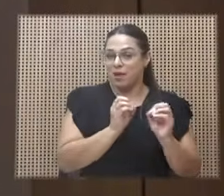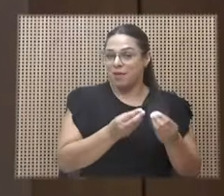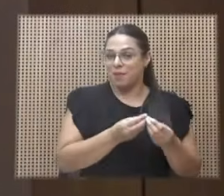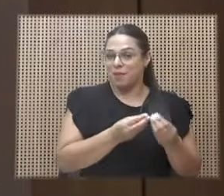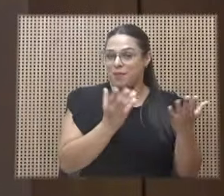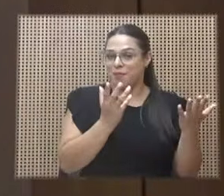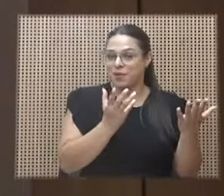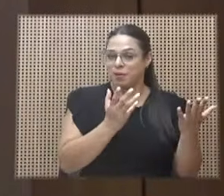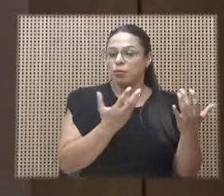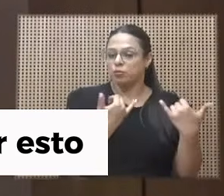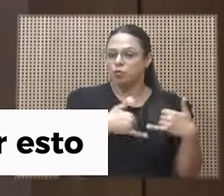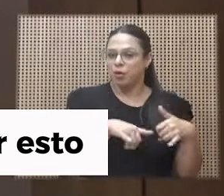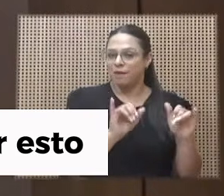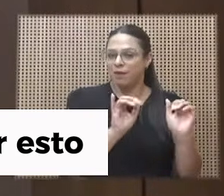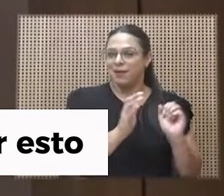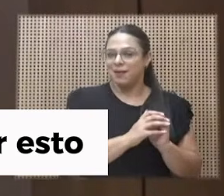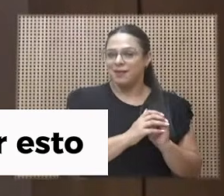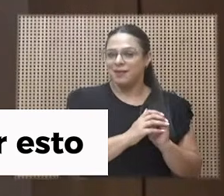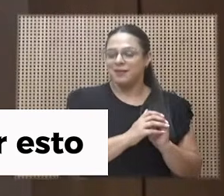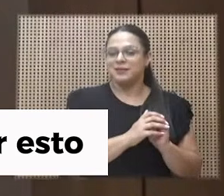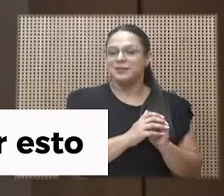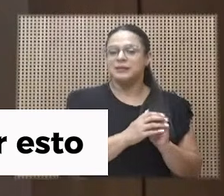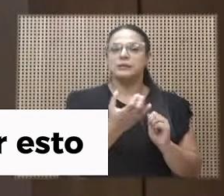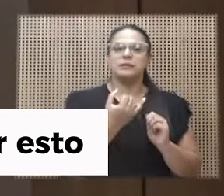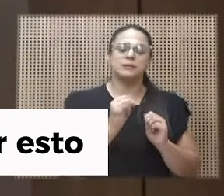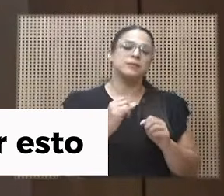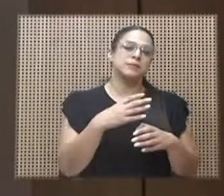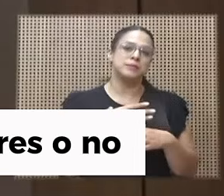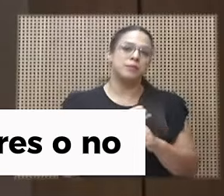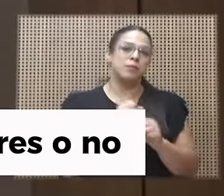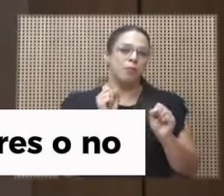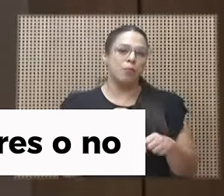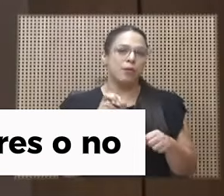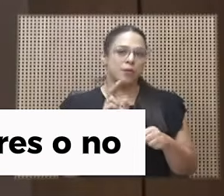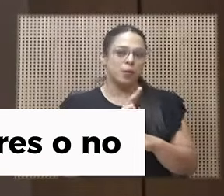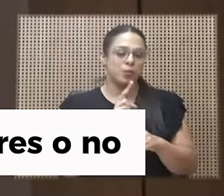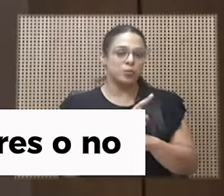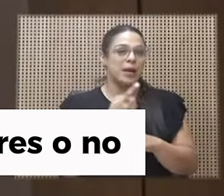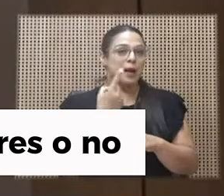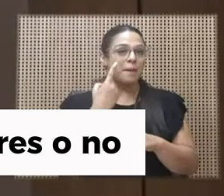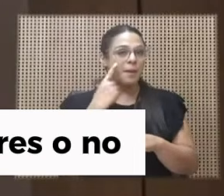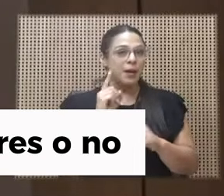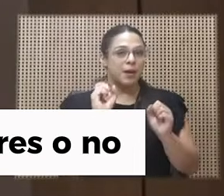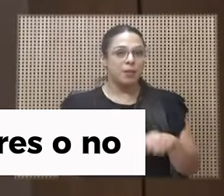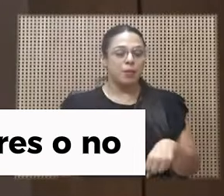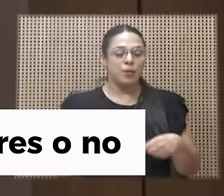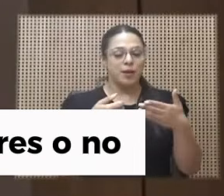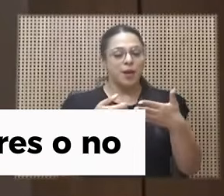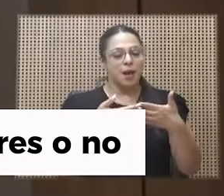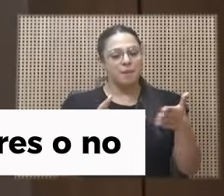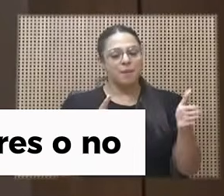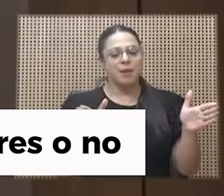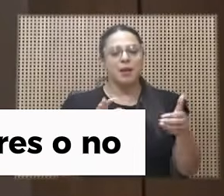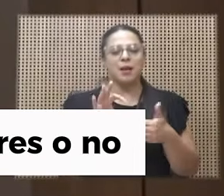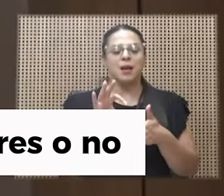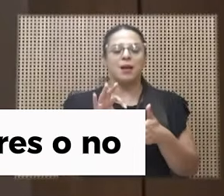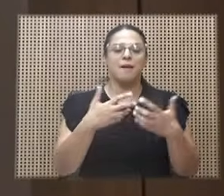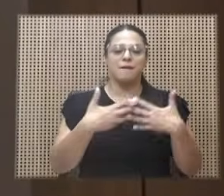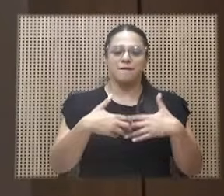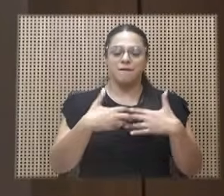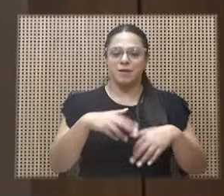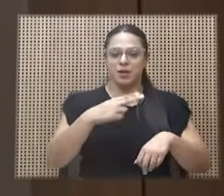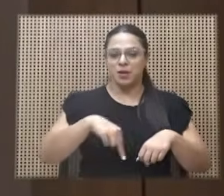sea, habría que pensar si se puede utilizar esto para ampliar la Fábrica Nacional de Licores o